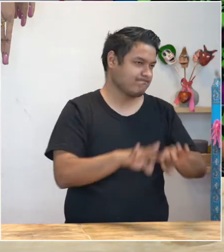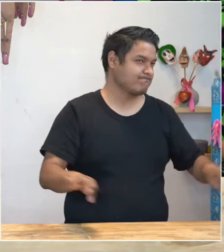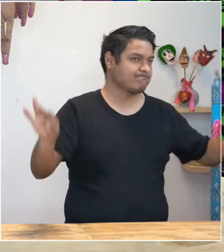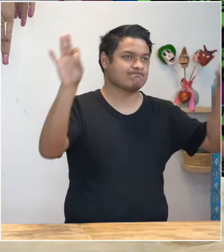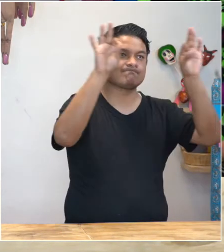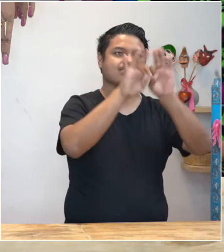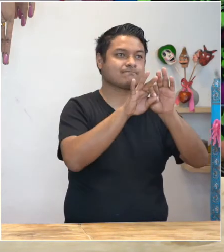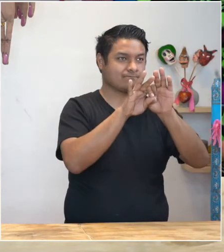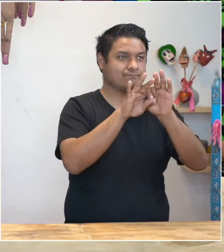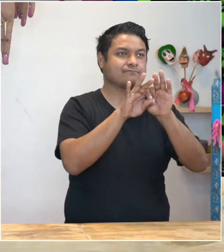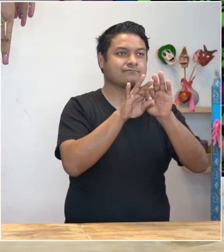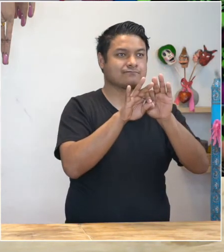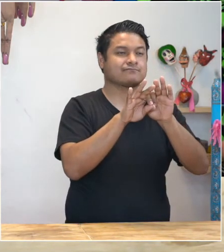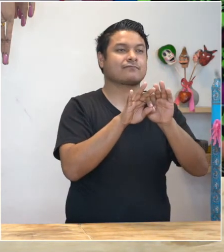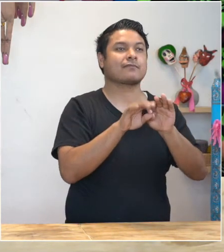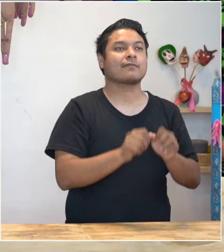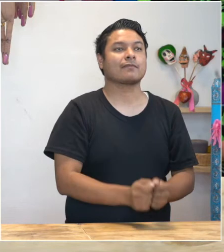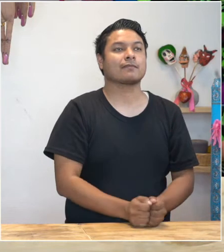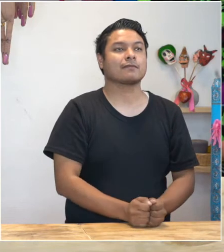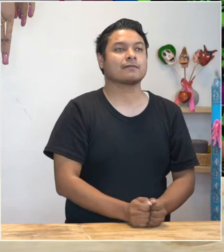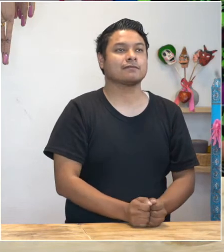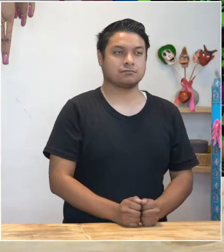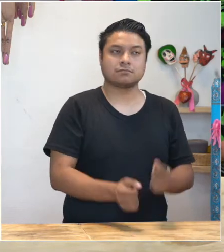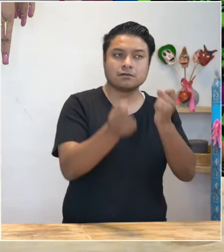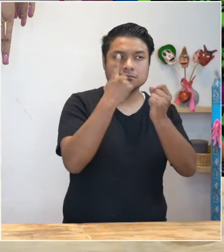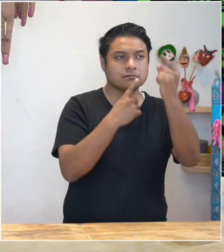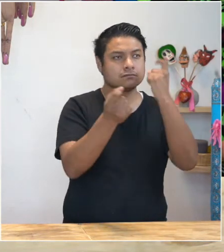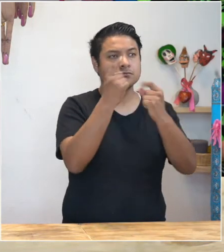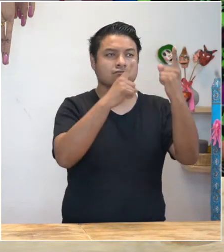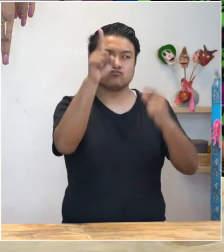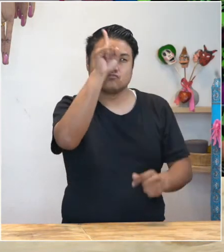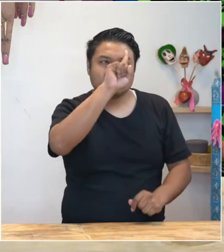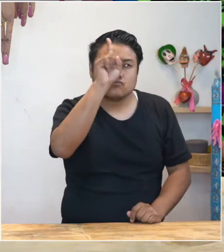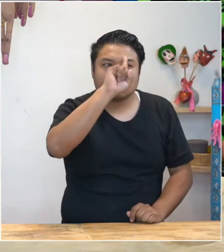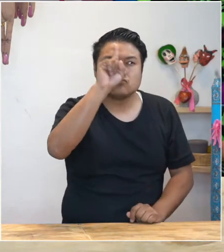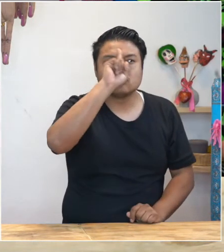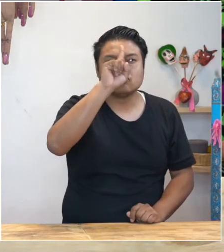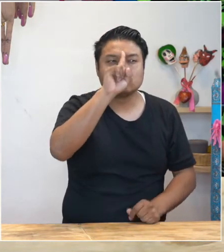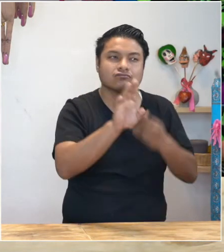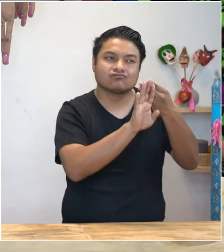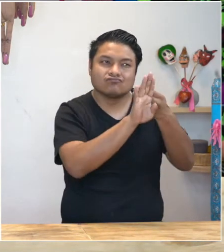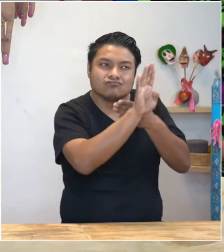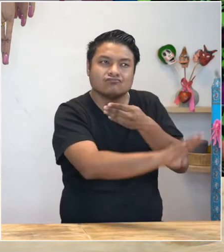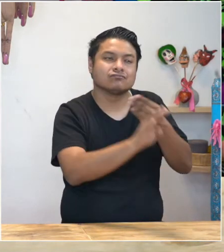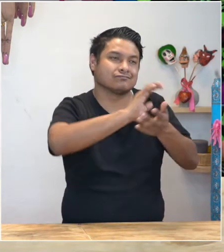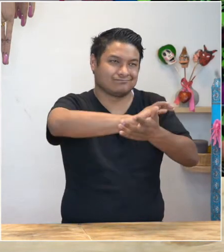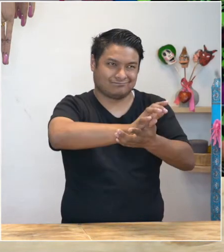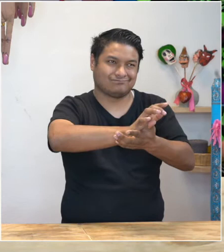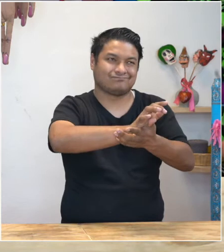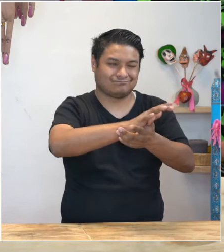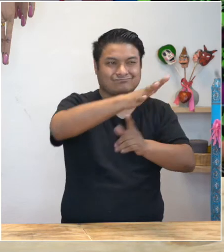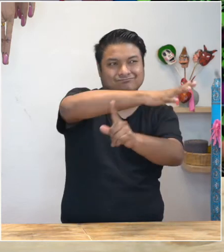poder nosotros desenvolvernos en el día a día y llegar a tener o tomar acciones que a veces